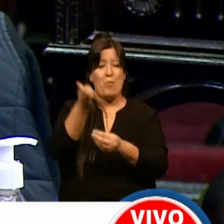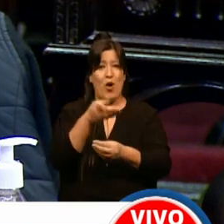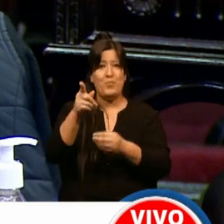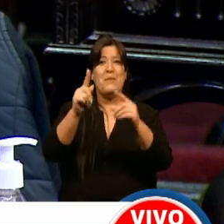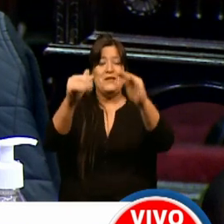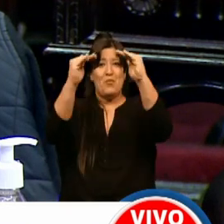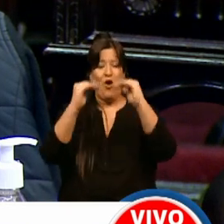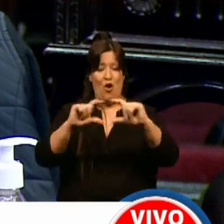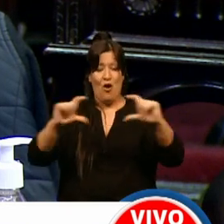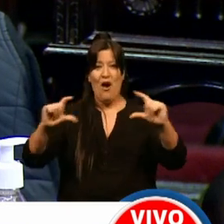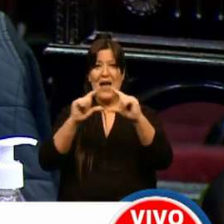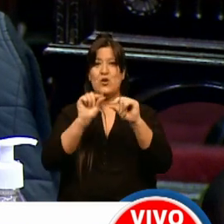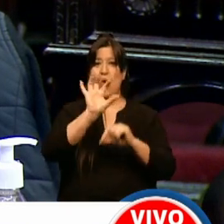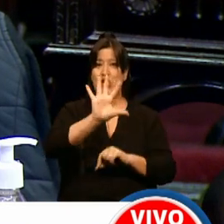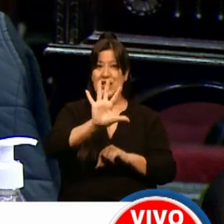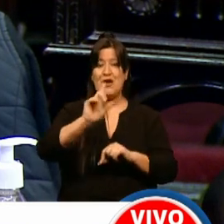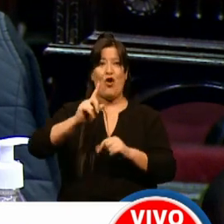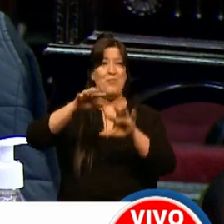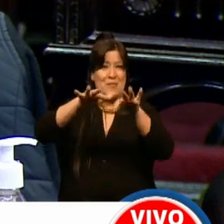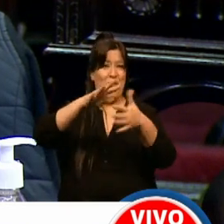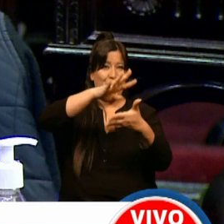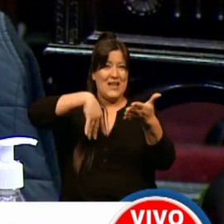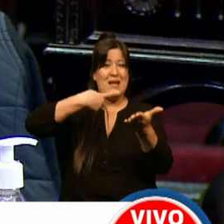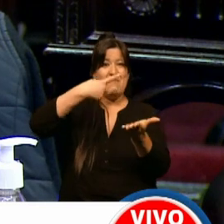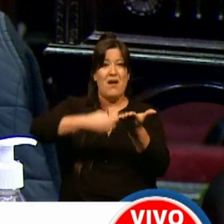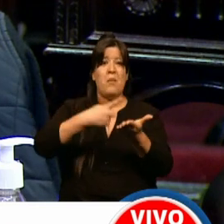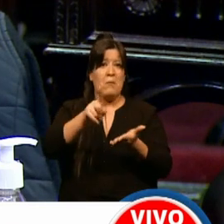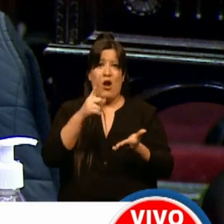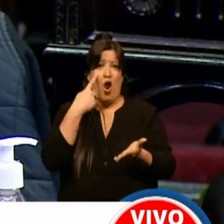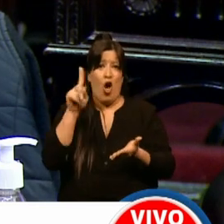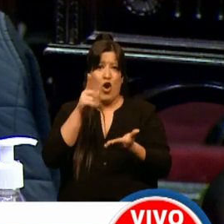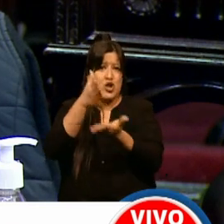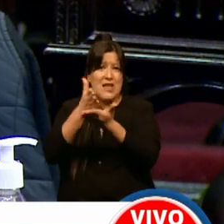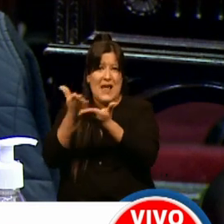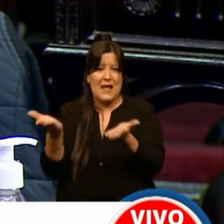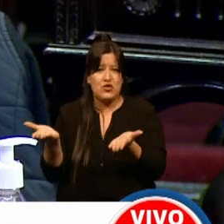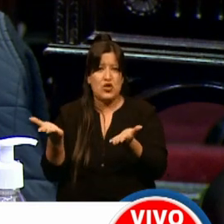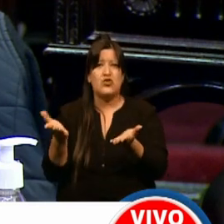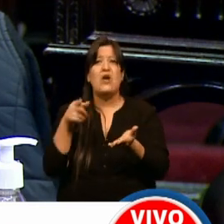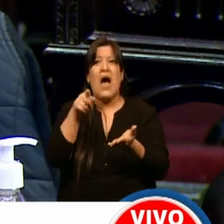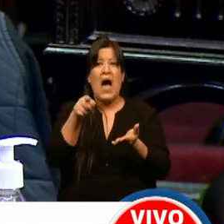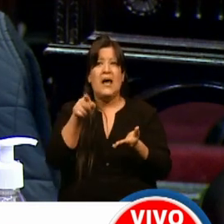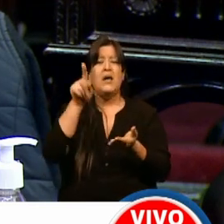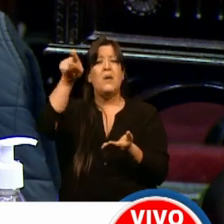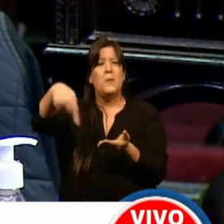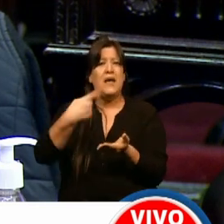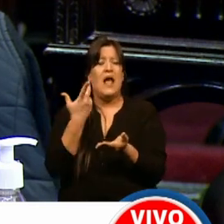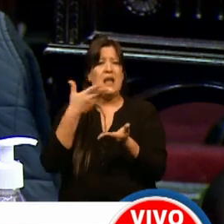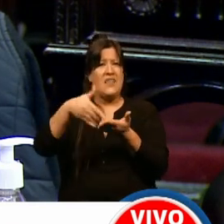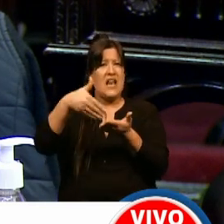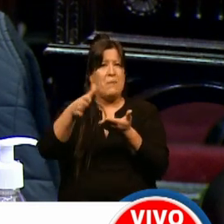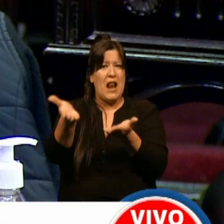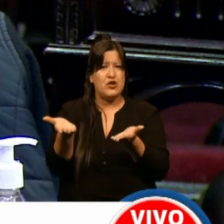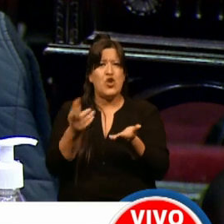5 del dictamen el tratamiento implica desconocer esos derechos y generar un acto discriminatorio